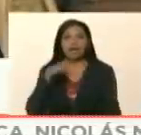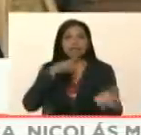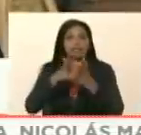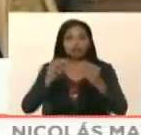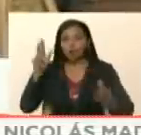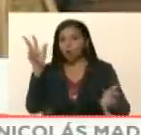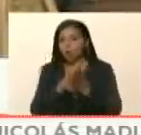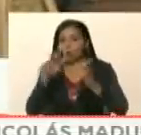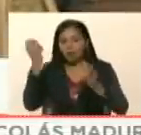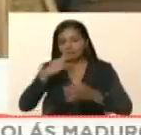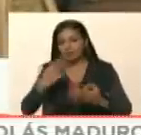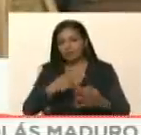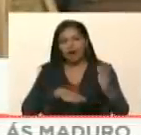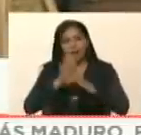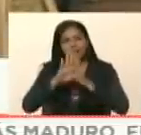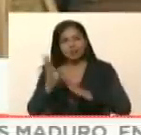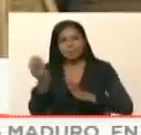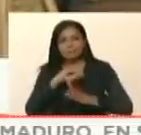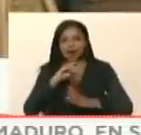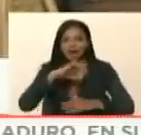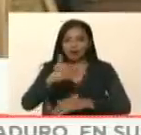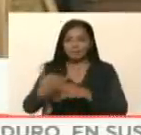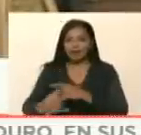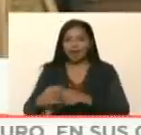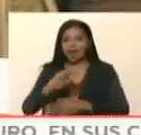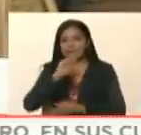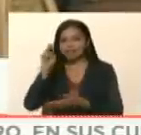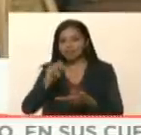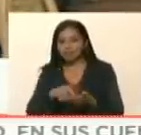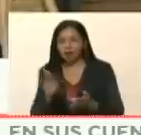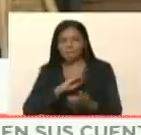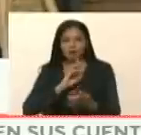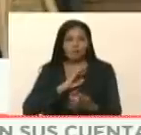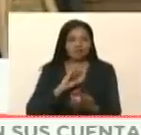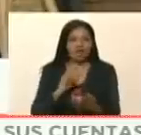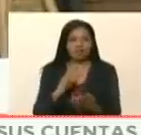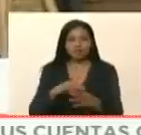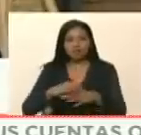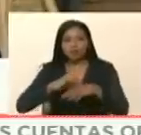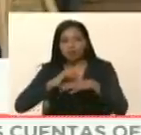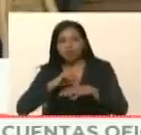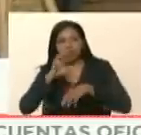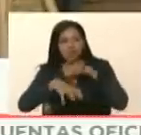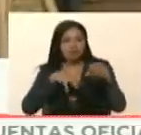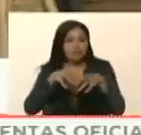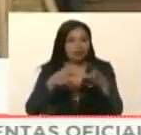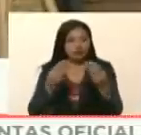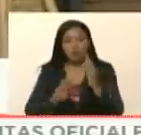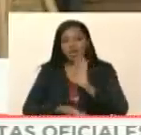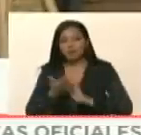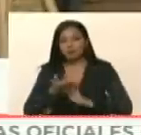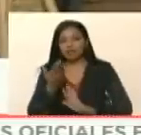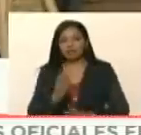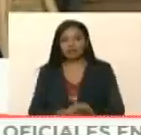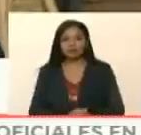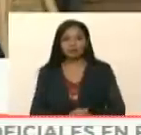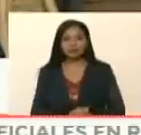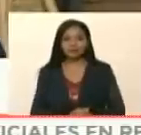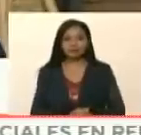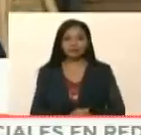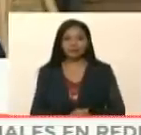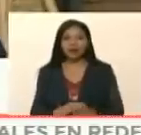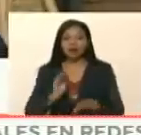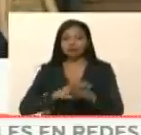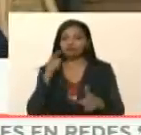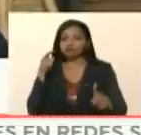cumpla. Igualmente avanzar en el Plan Nacional de Proteína Animal. Es un plan muy importante, bueno, que